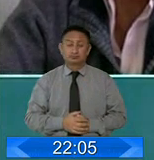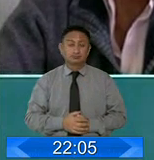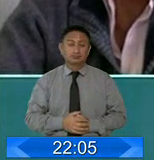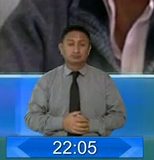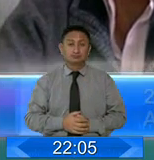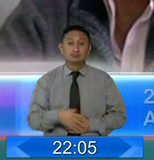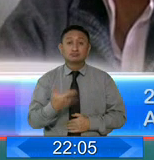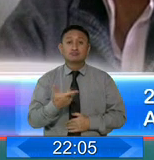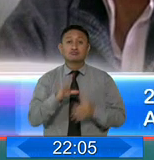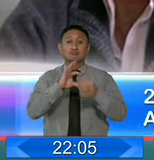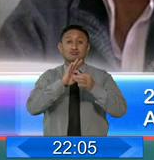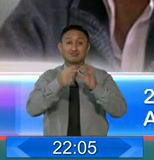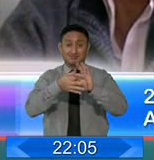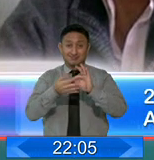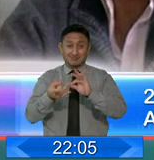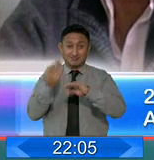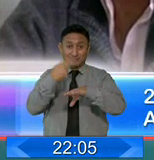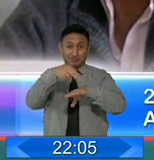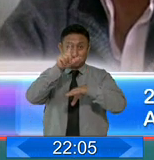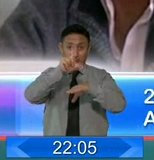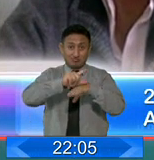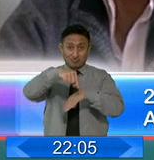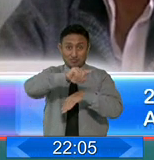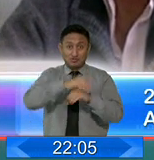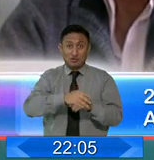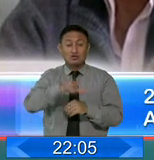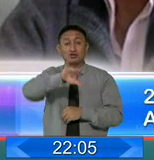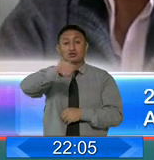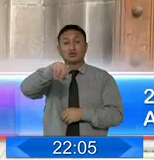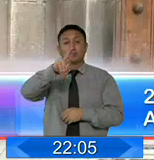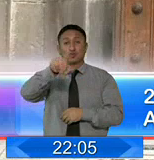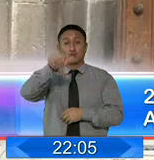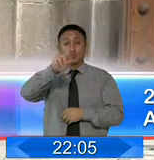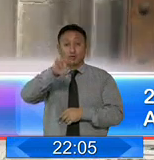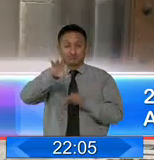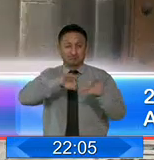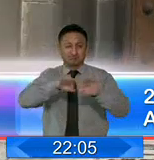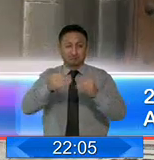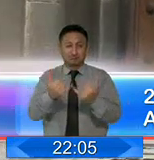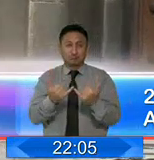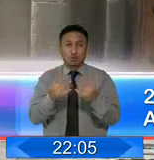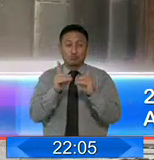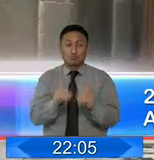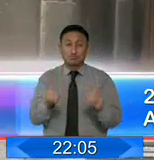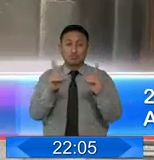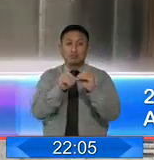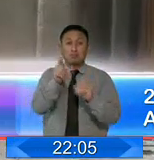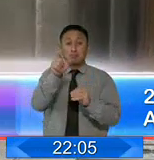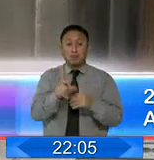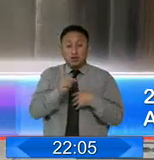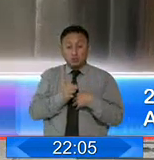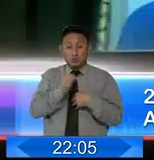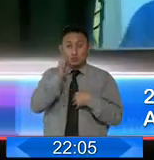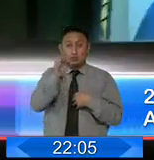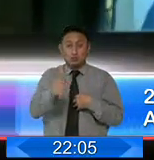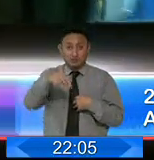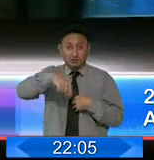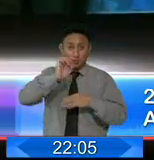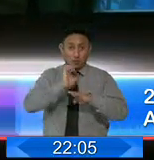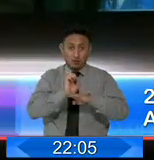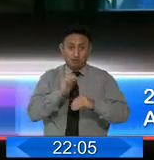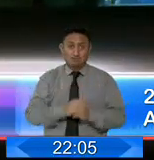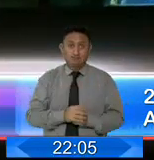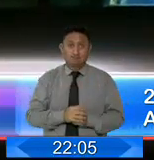cadena nacional el ministro de salud juan carlos ceballos dio a conocer la actualización de cifras de contagiados por coronavirus en el país